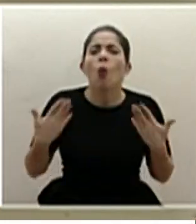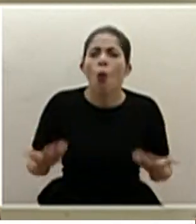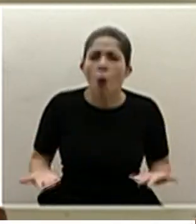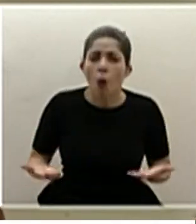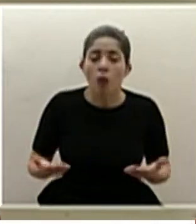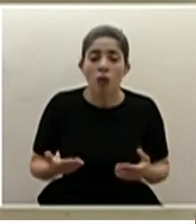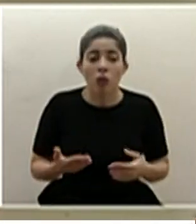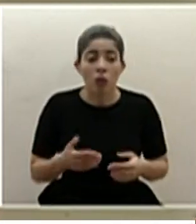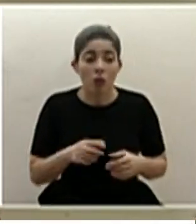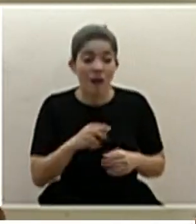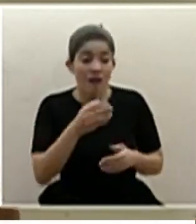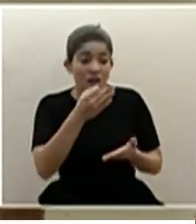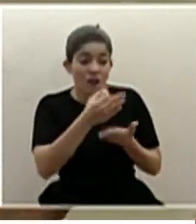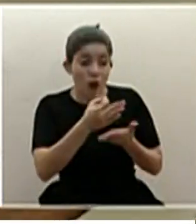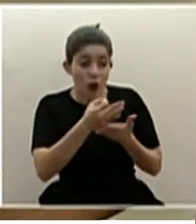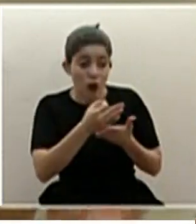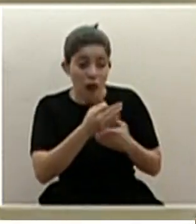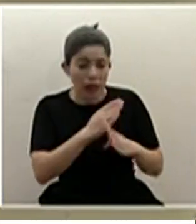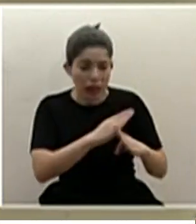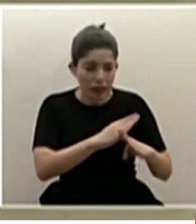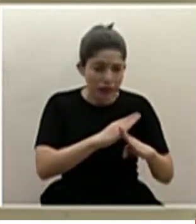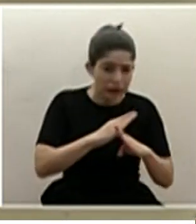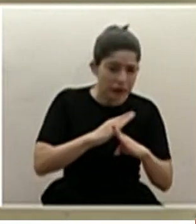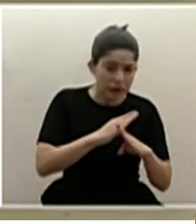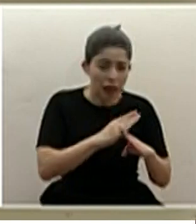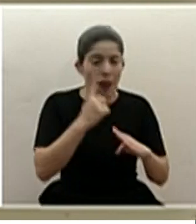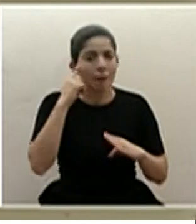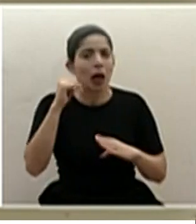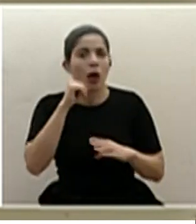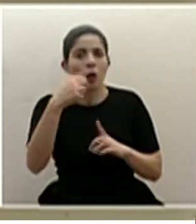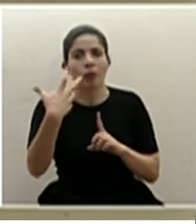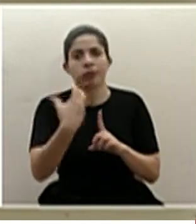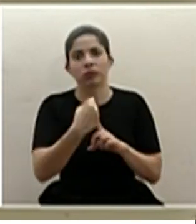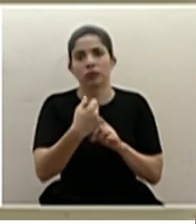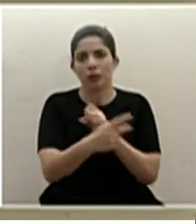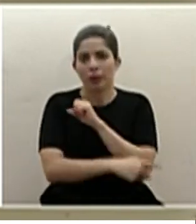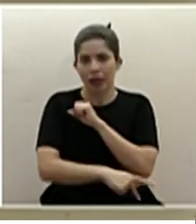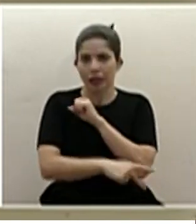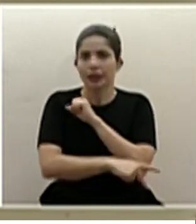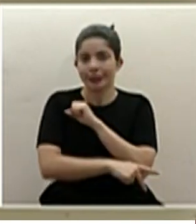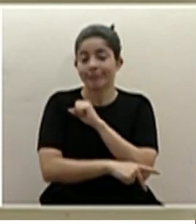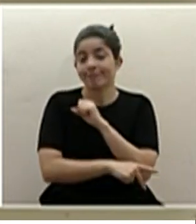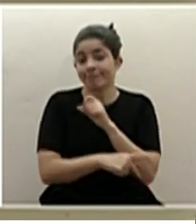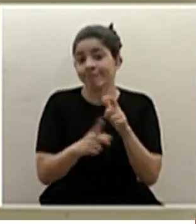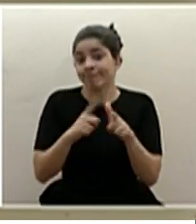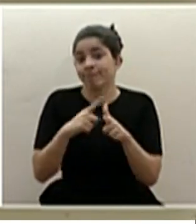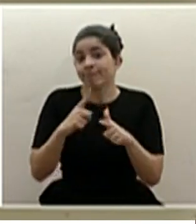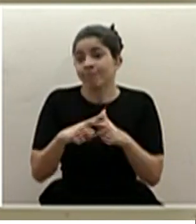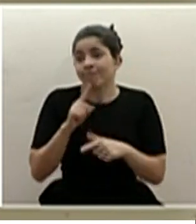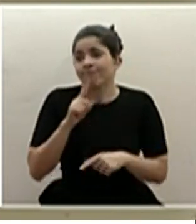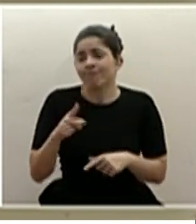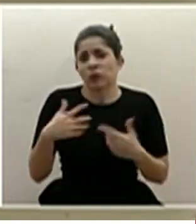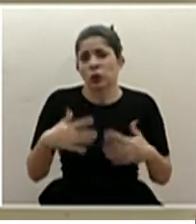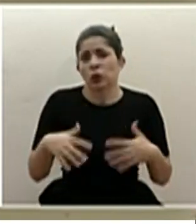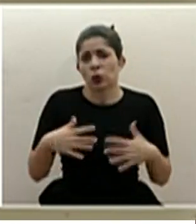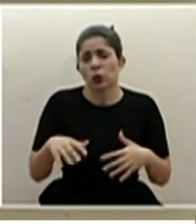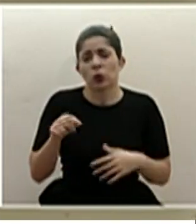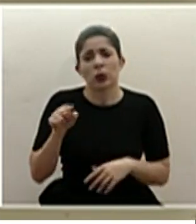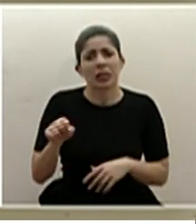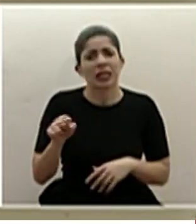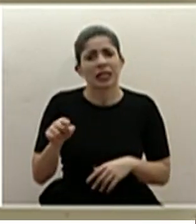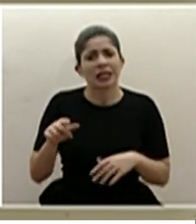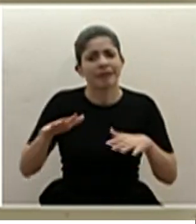cualquier avance de frontera para que no nos impacte al país. Así que es